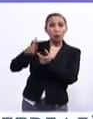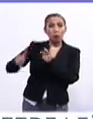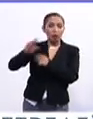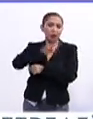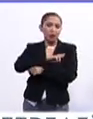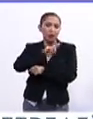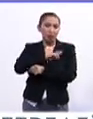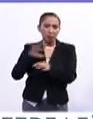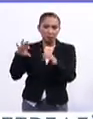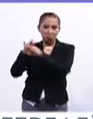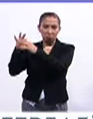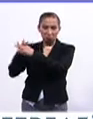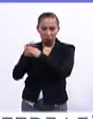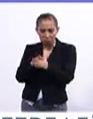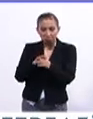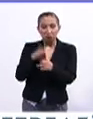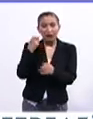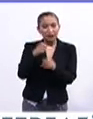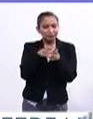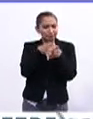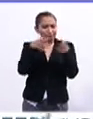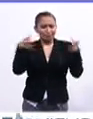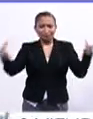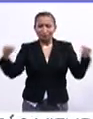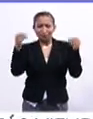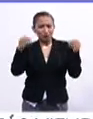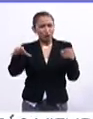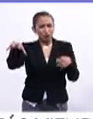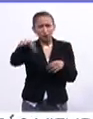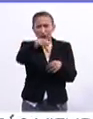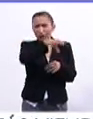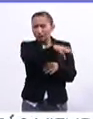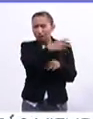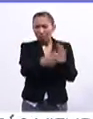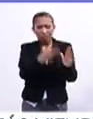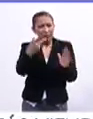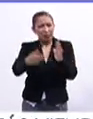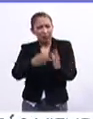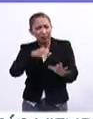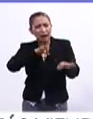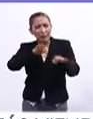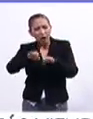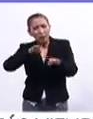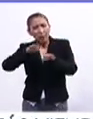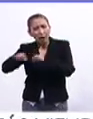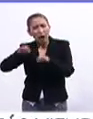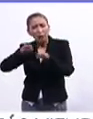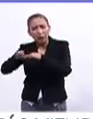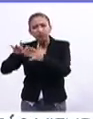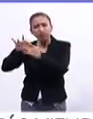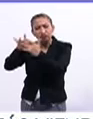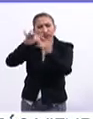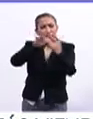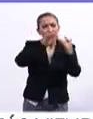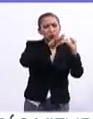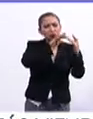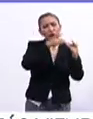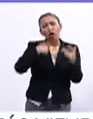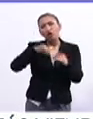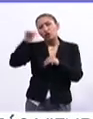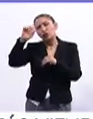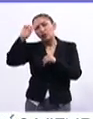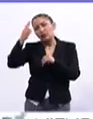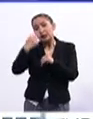y privadas. Entonces, sin duda, es un actuar y una constante vinculación con nuestros socios, claro, y